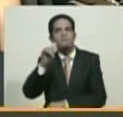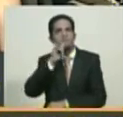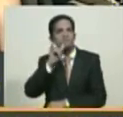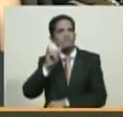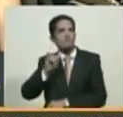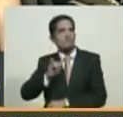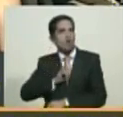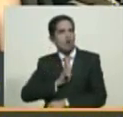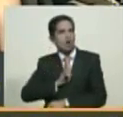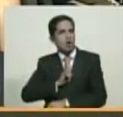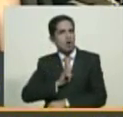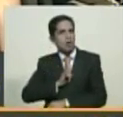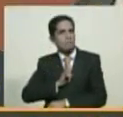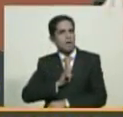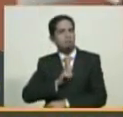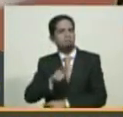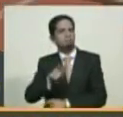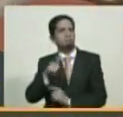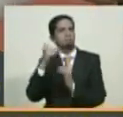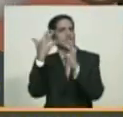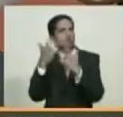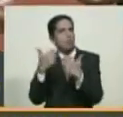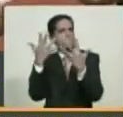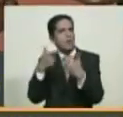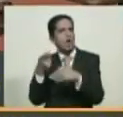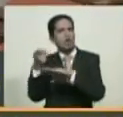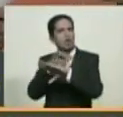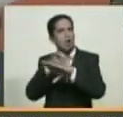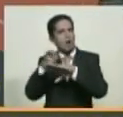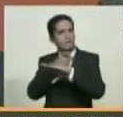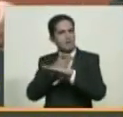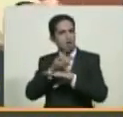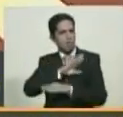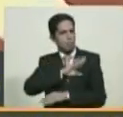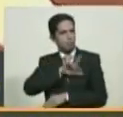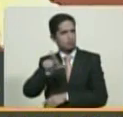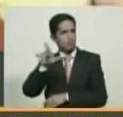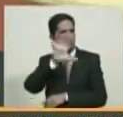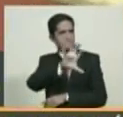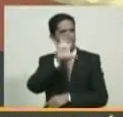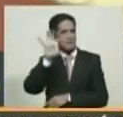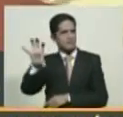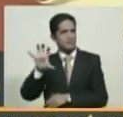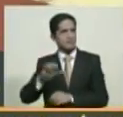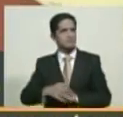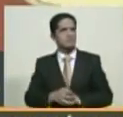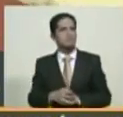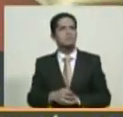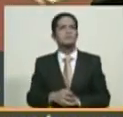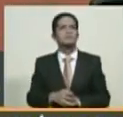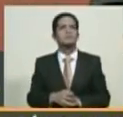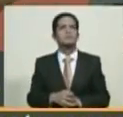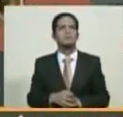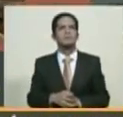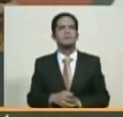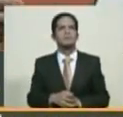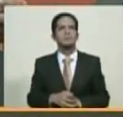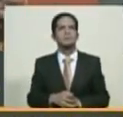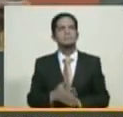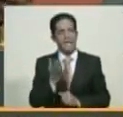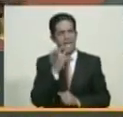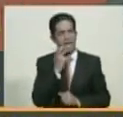de Venezuela datos que aportan gobiernos de estos países enemigos. Por dar un